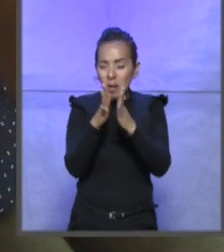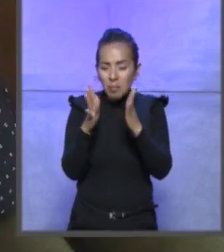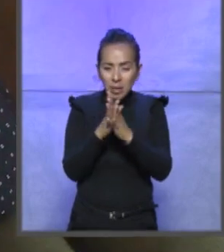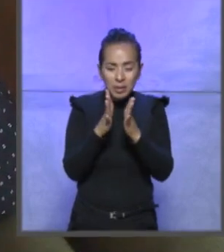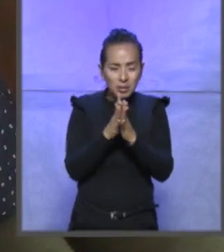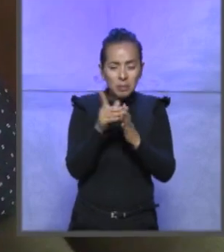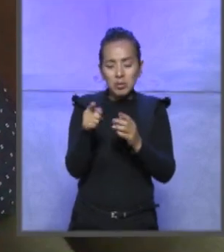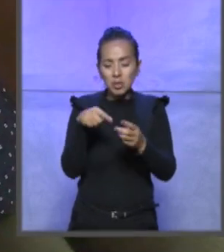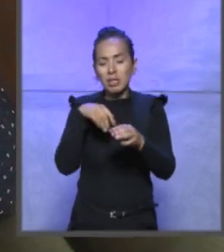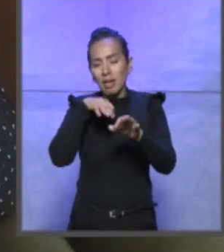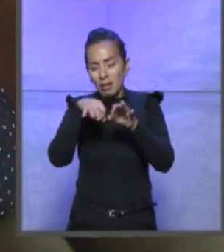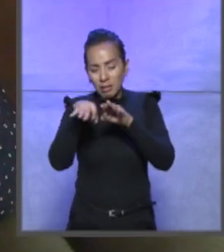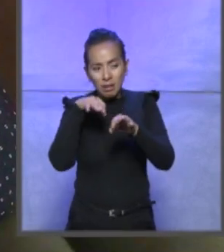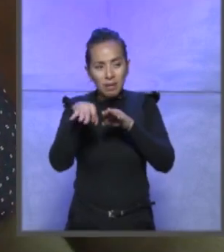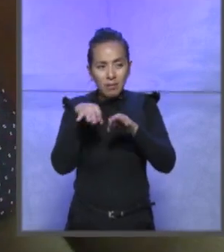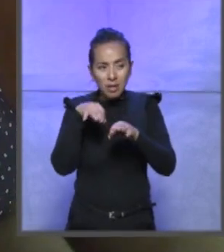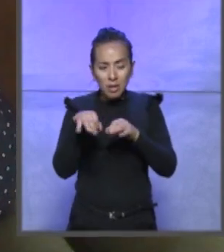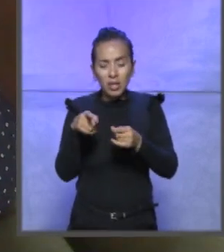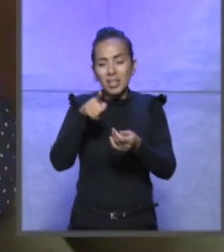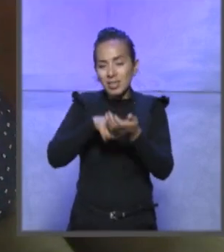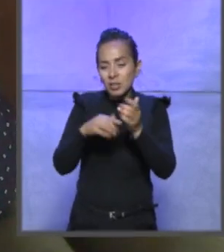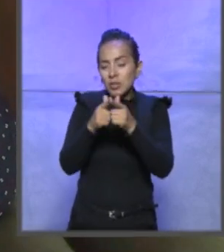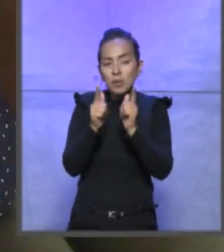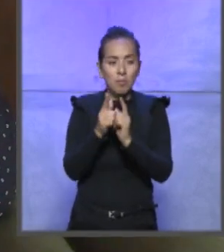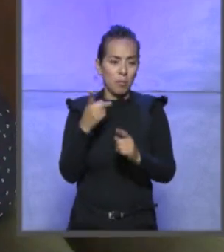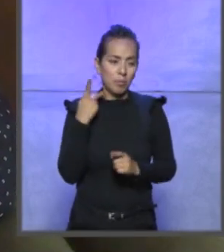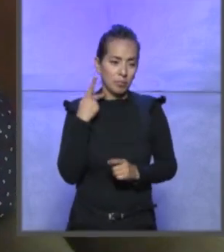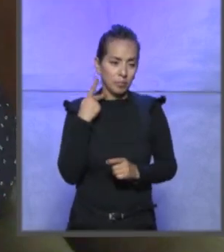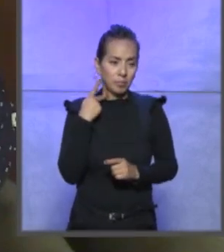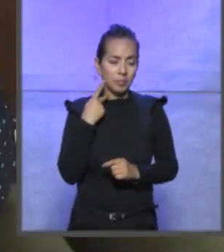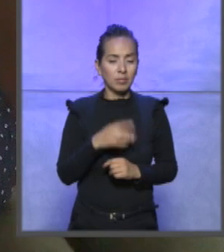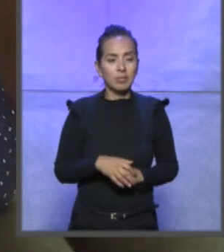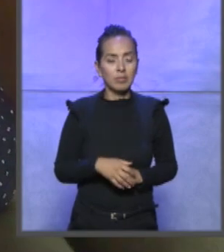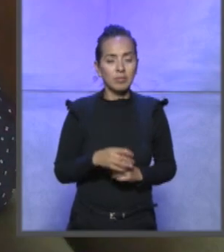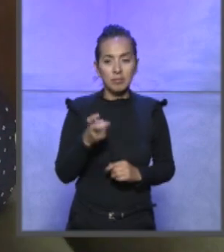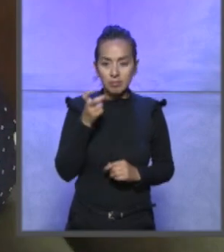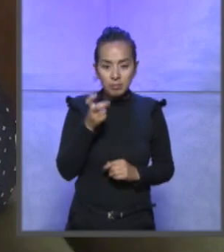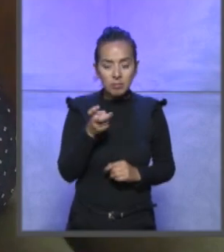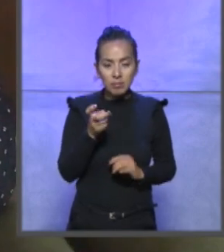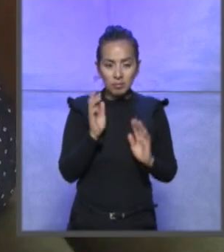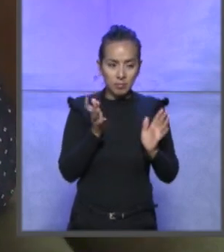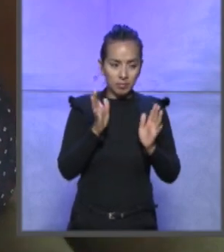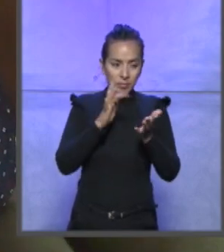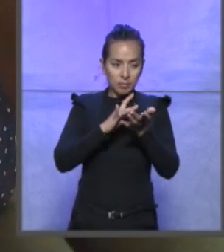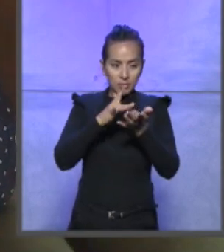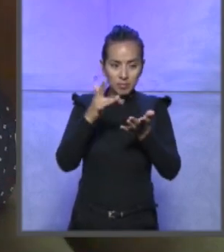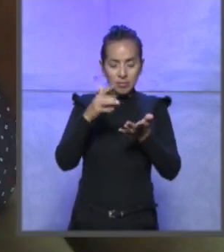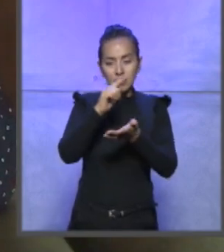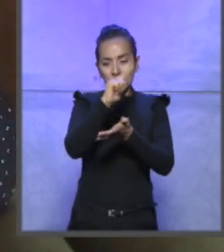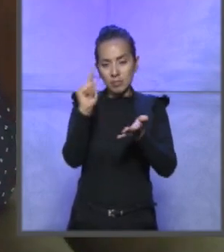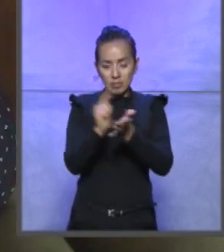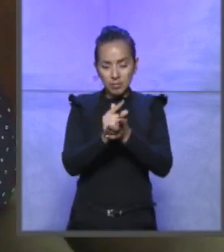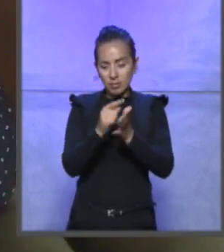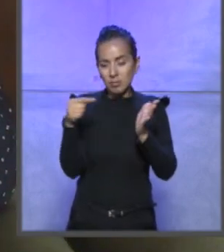la participación, el trabajo ya dentro del partido político. En este momento, pues bien, gracias a